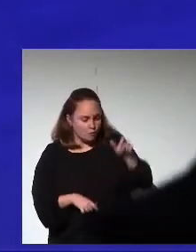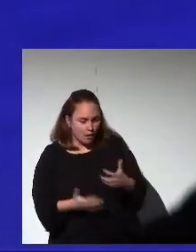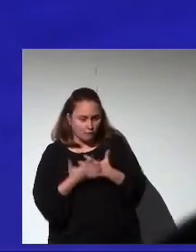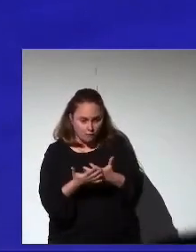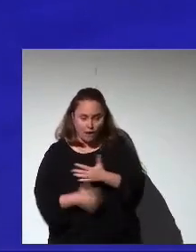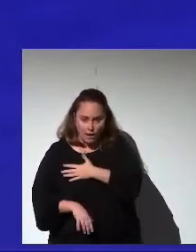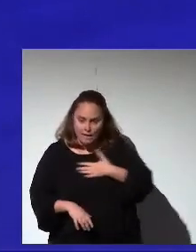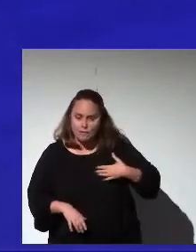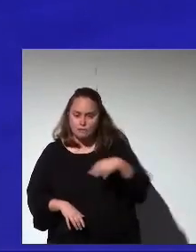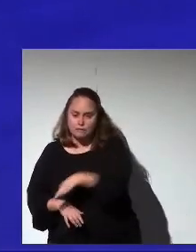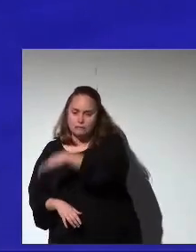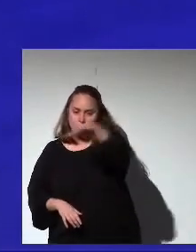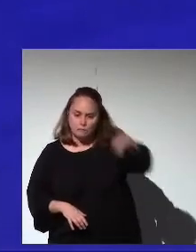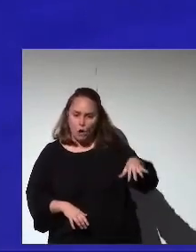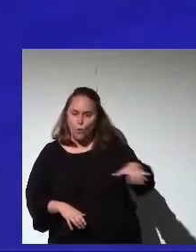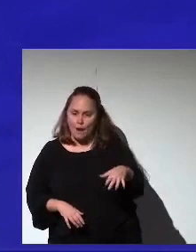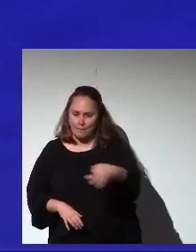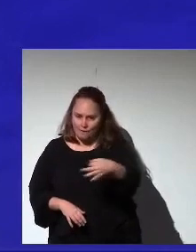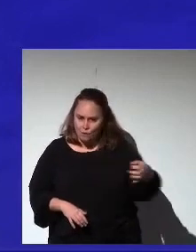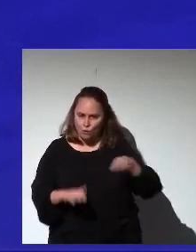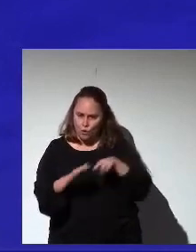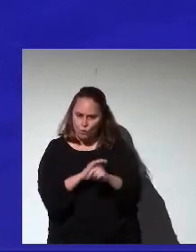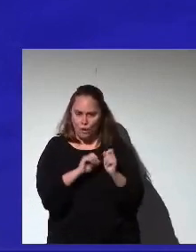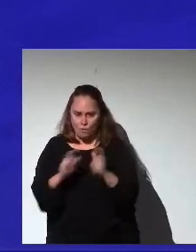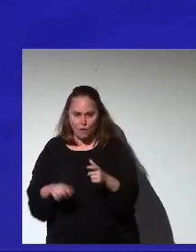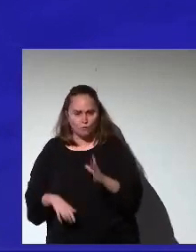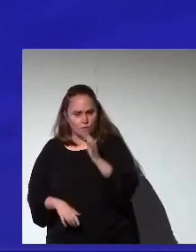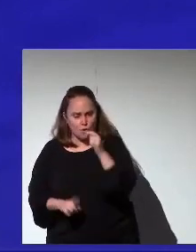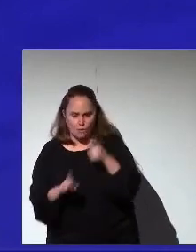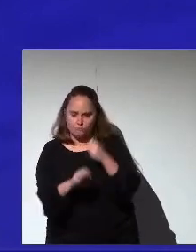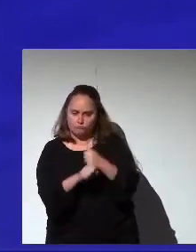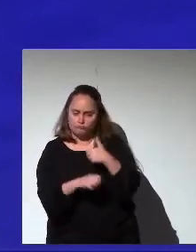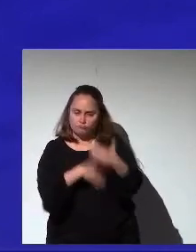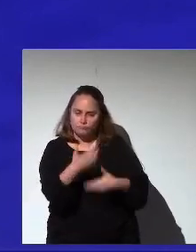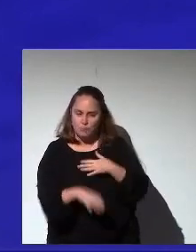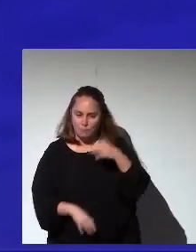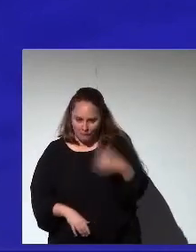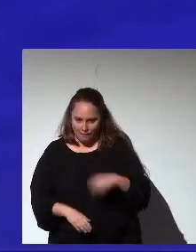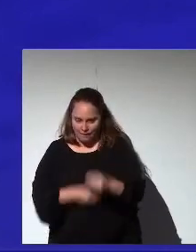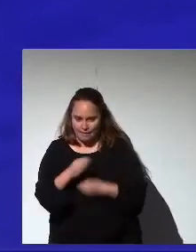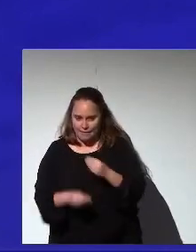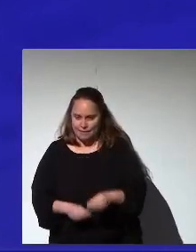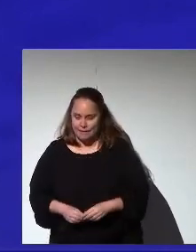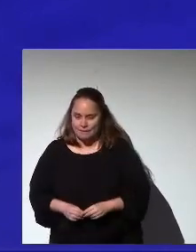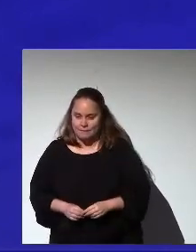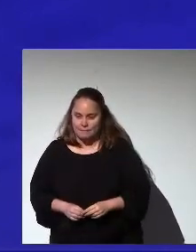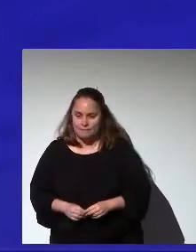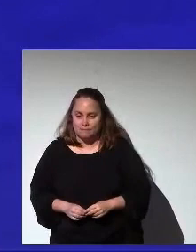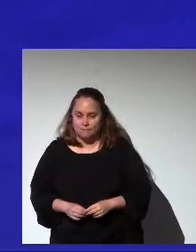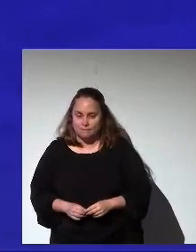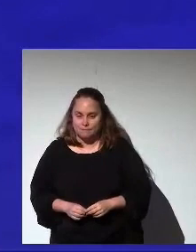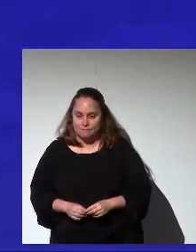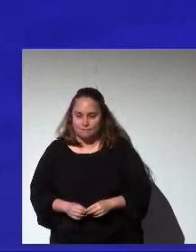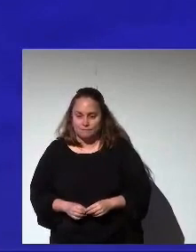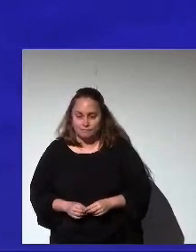el lugar que hace falta y con los medios que se puedan realizar. Y creo que, en el